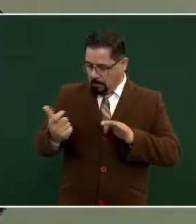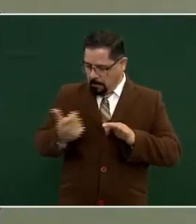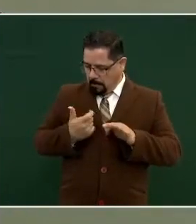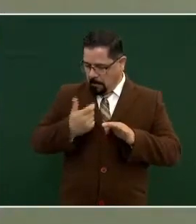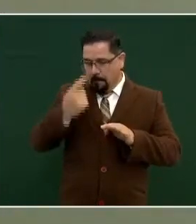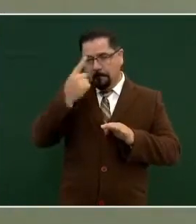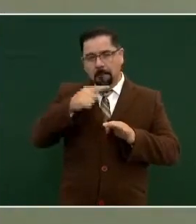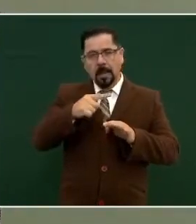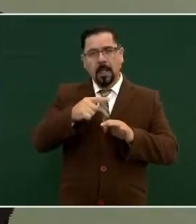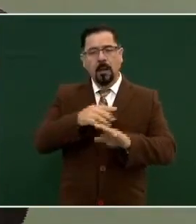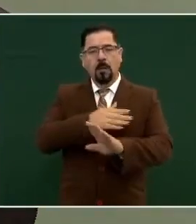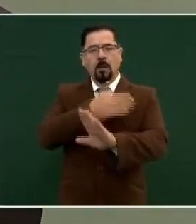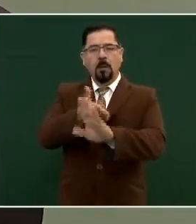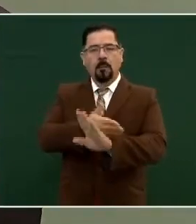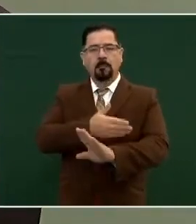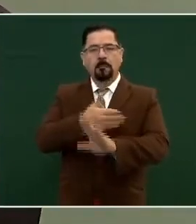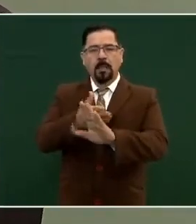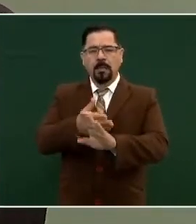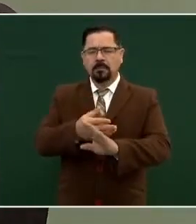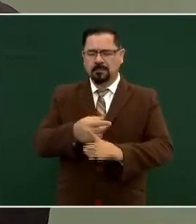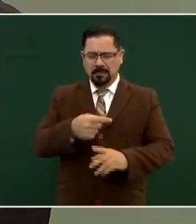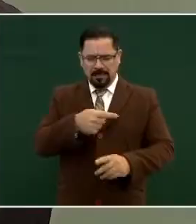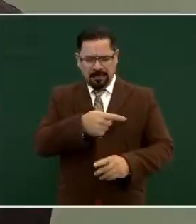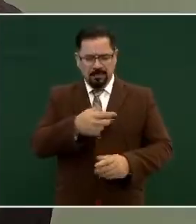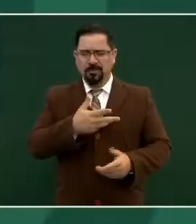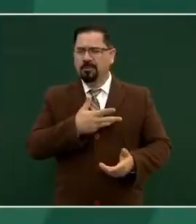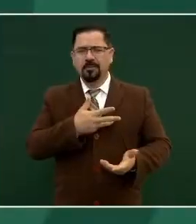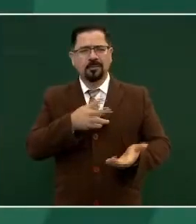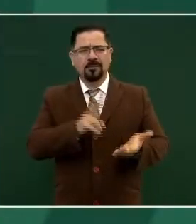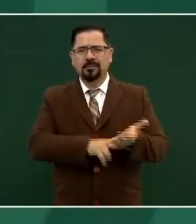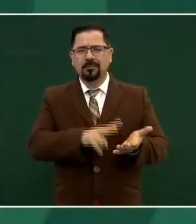que no lucha por un principio.